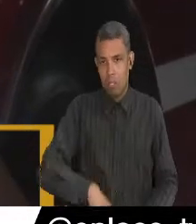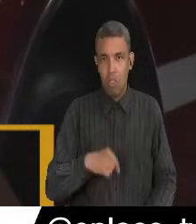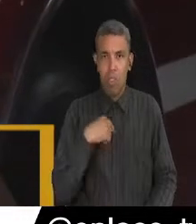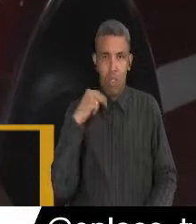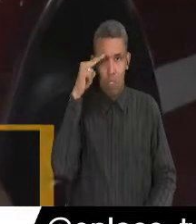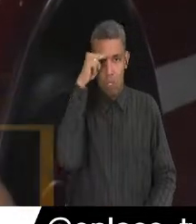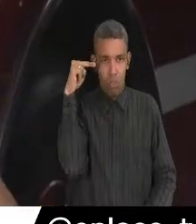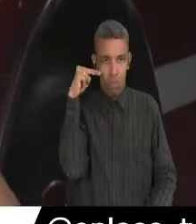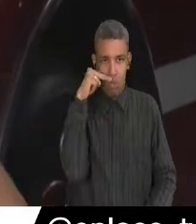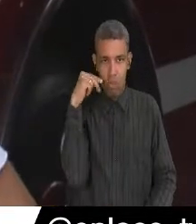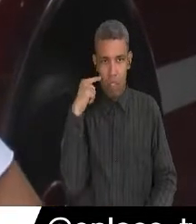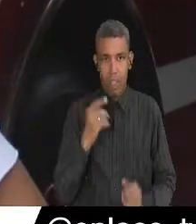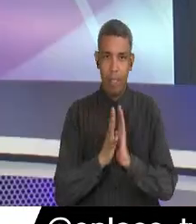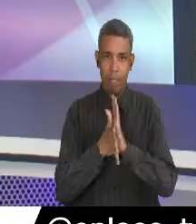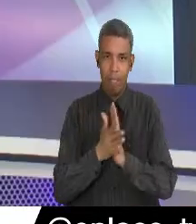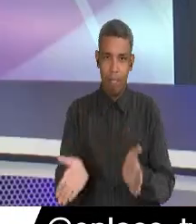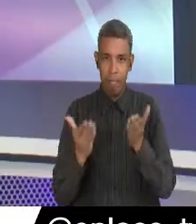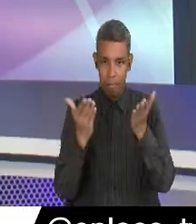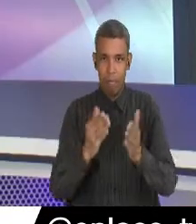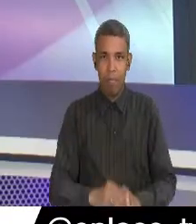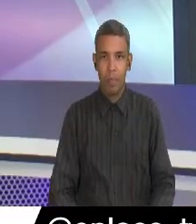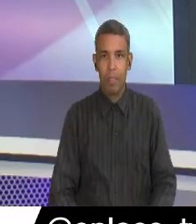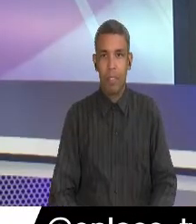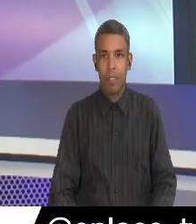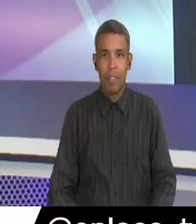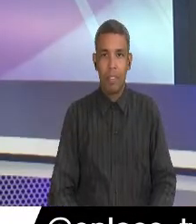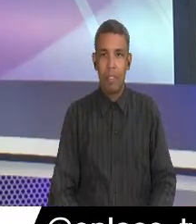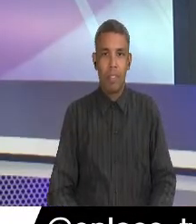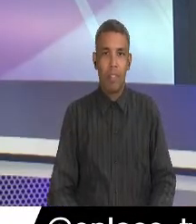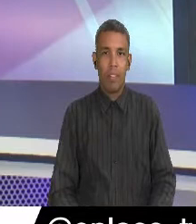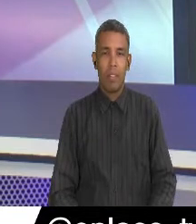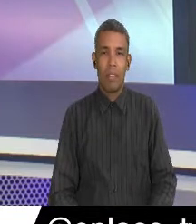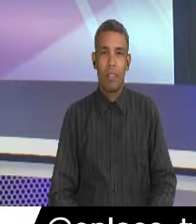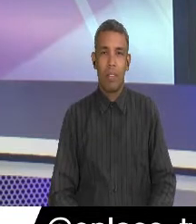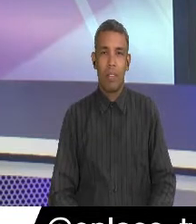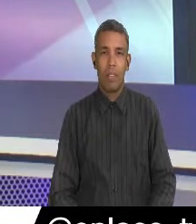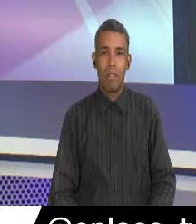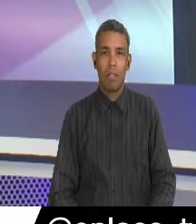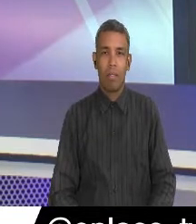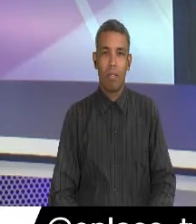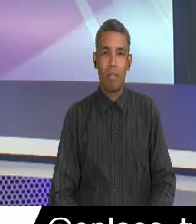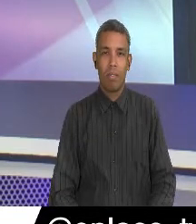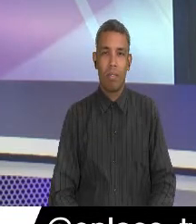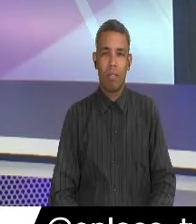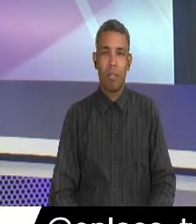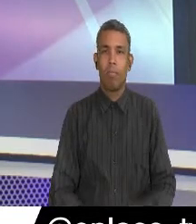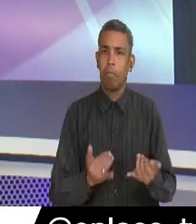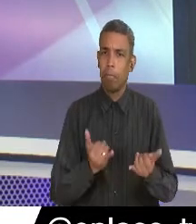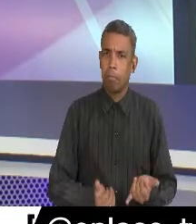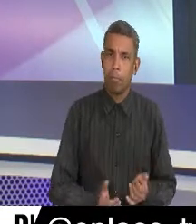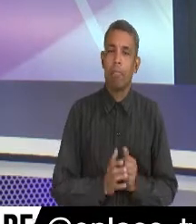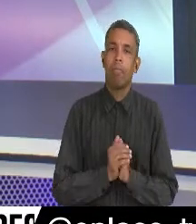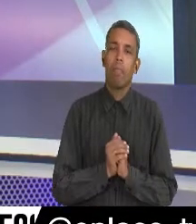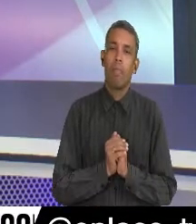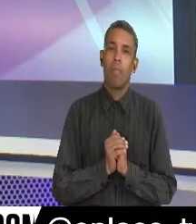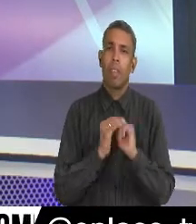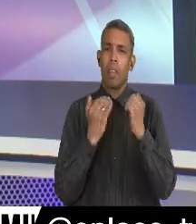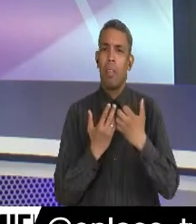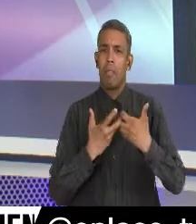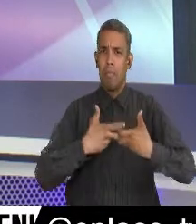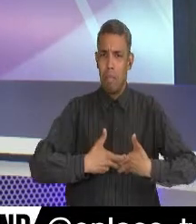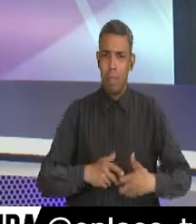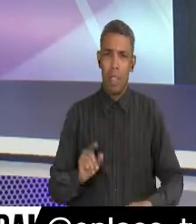Noticias, continúen ustedes con más. Y en otra información, por cese de actividades que cumple varias semanas, trabajador de la firma Mota Engil pide que se